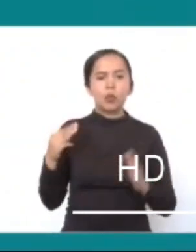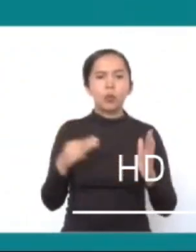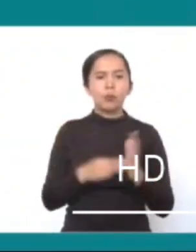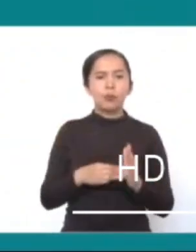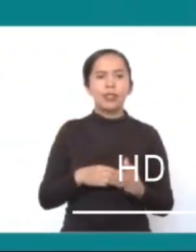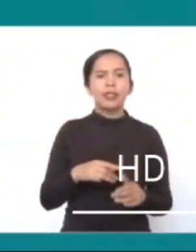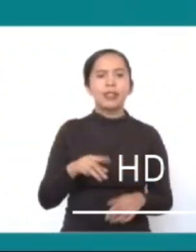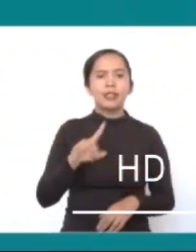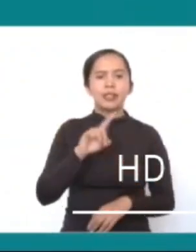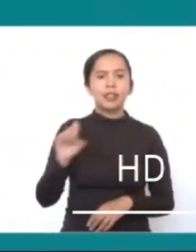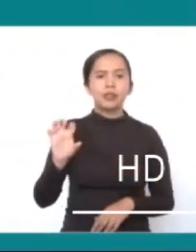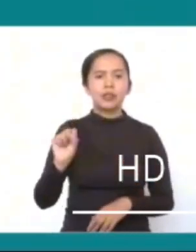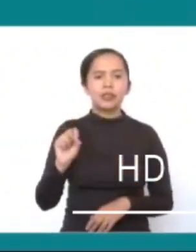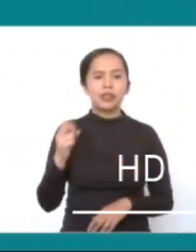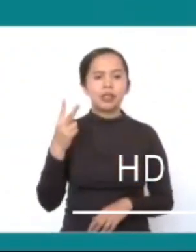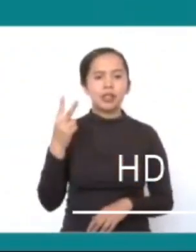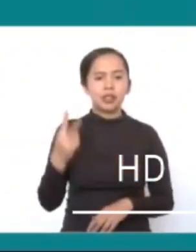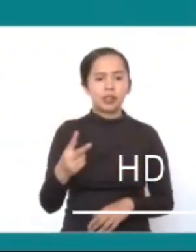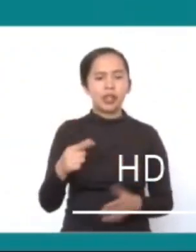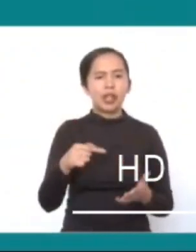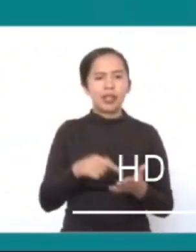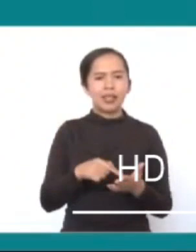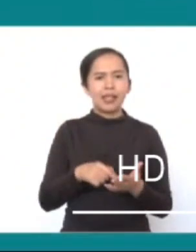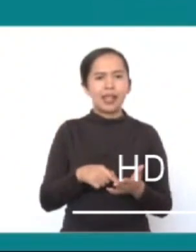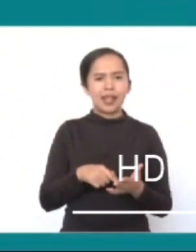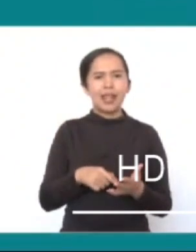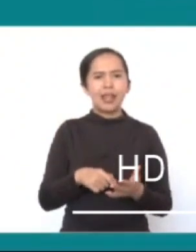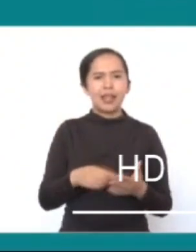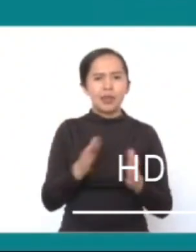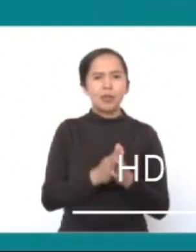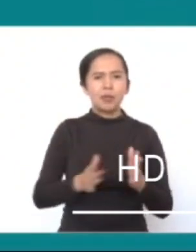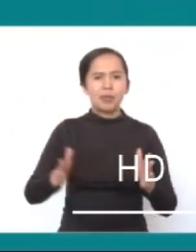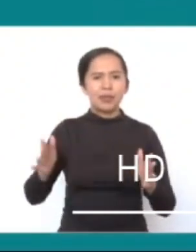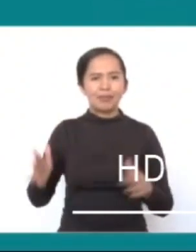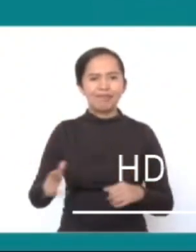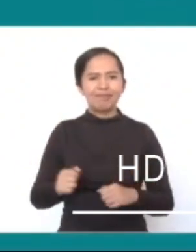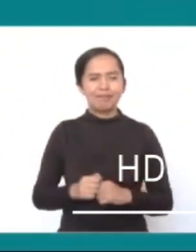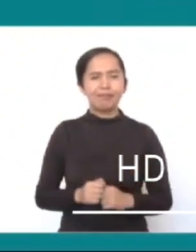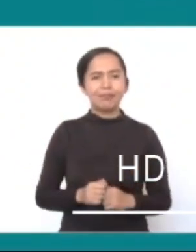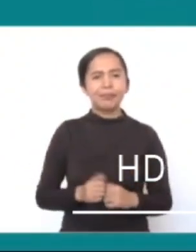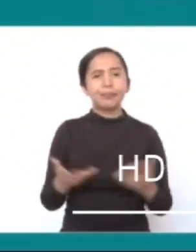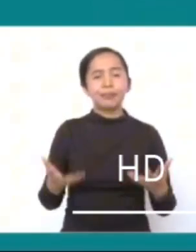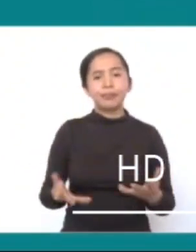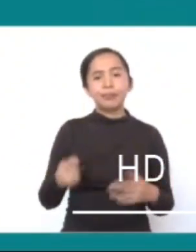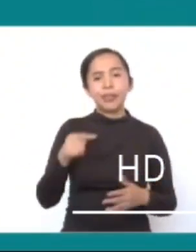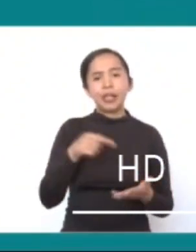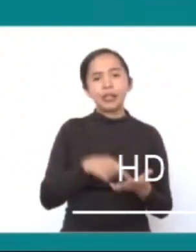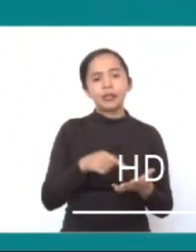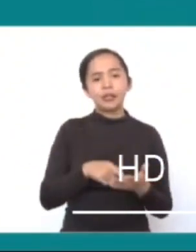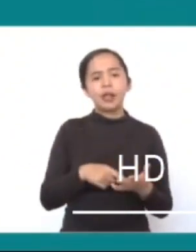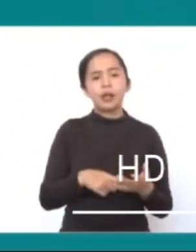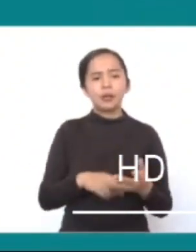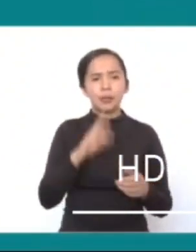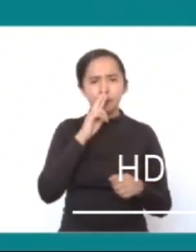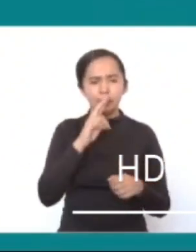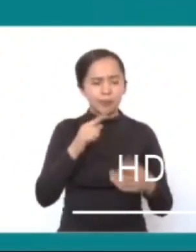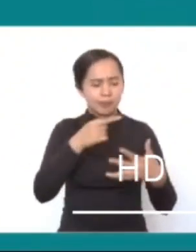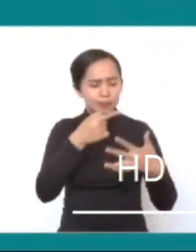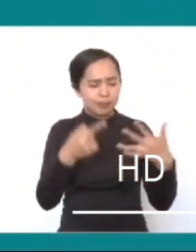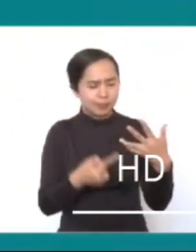1,162 medidas de protección de las establecidas en el Código Nacional de Procedimientos Penales, de las cuales corresponden